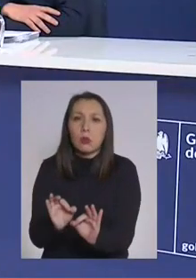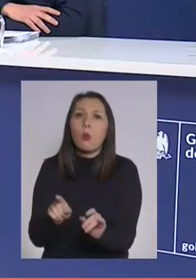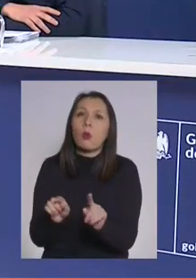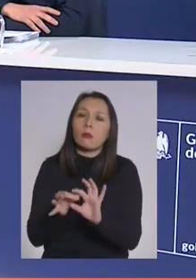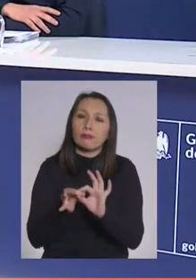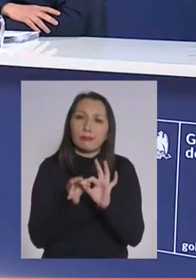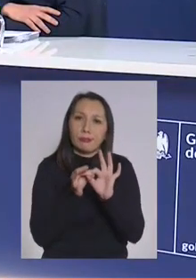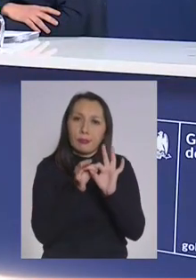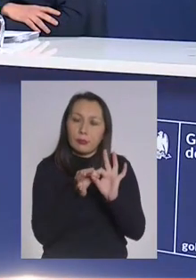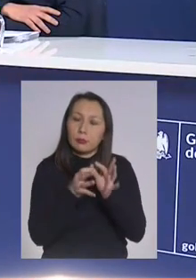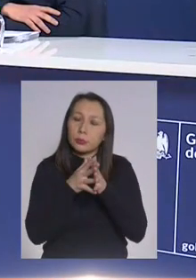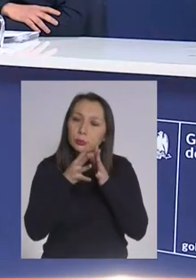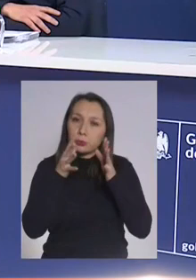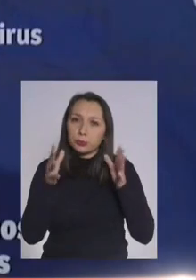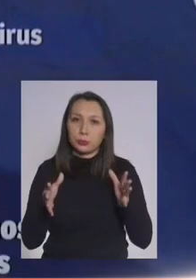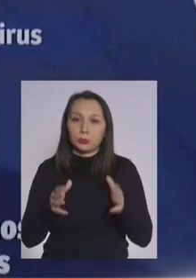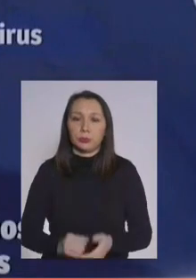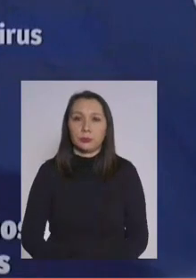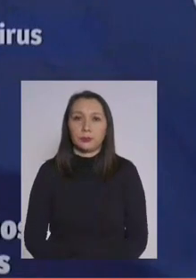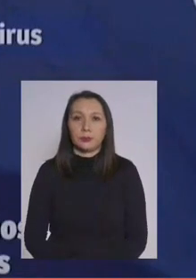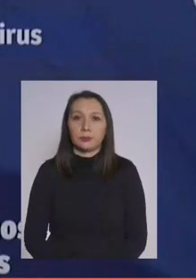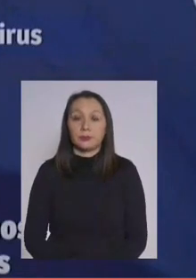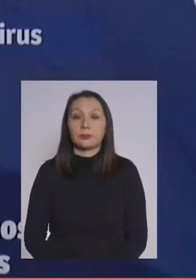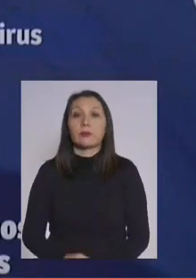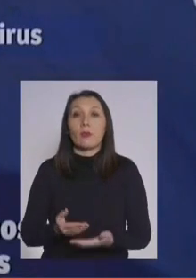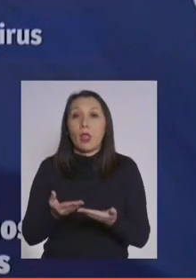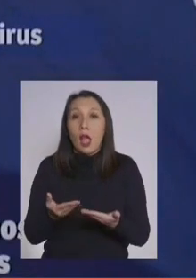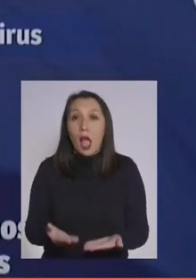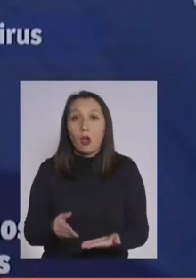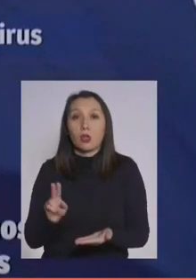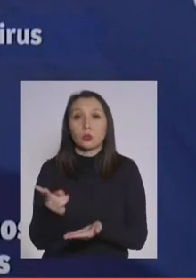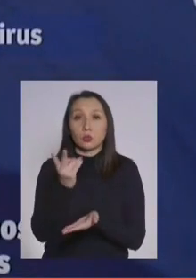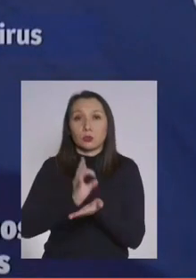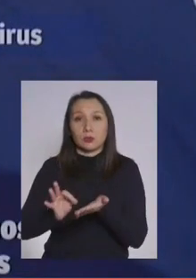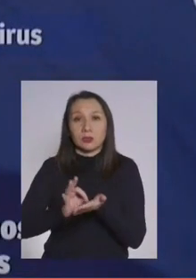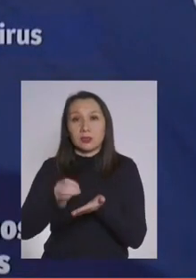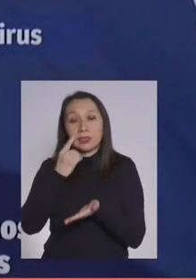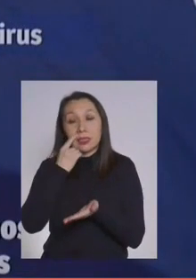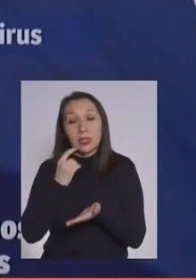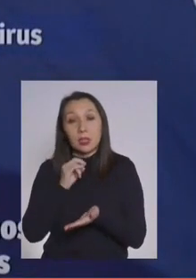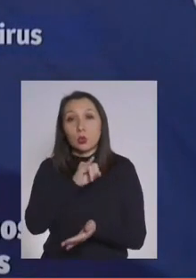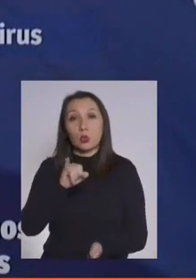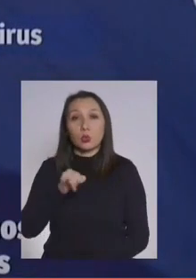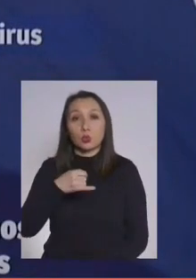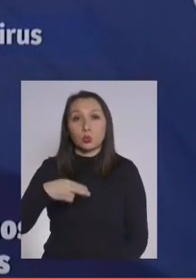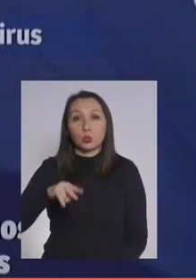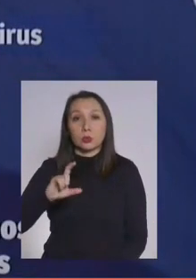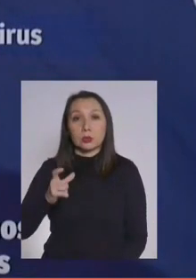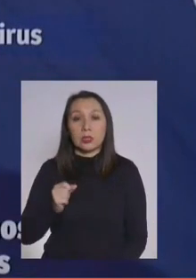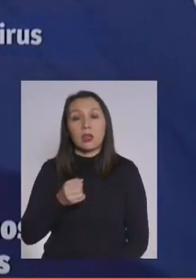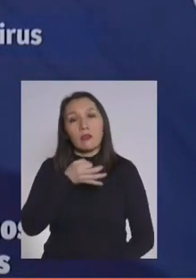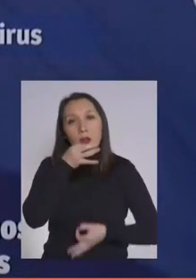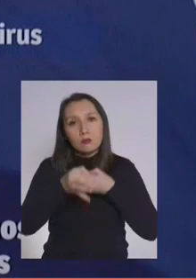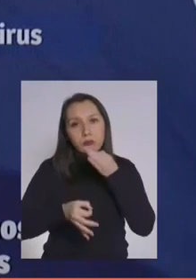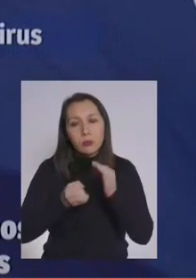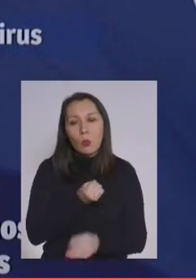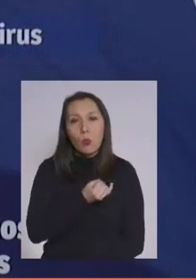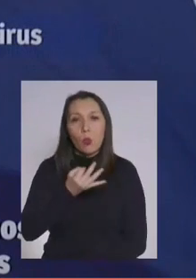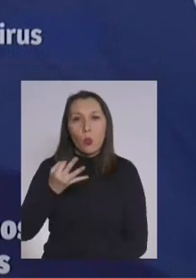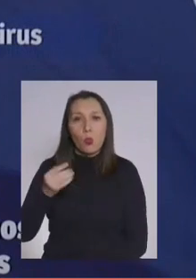se las agradecemos enormemente a continuación en su secretario zúñiga dará a conocer las cifras